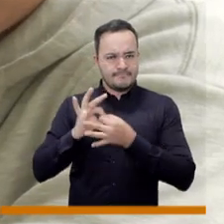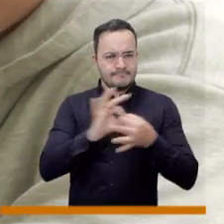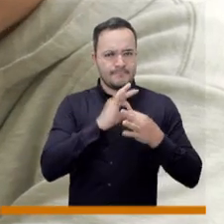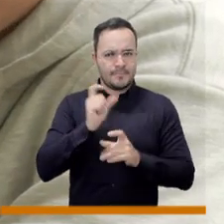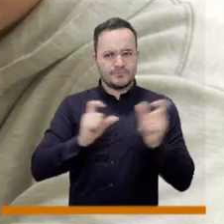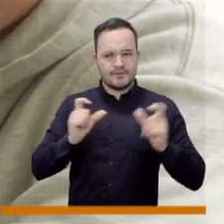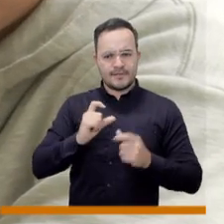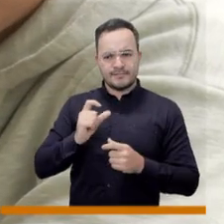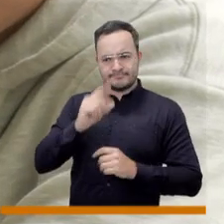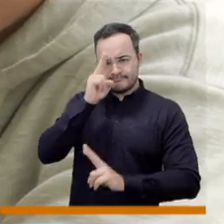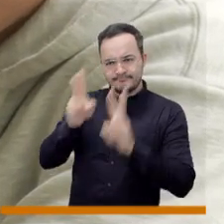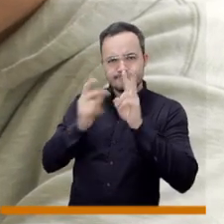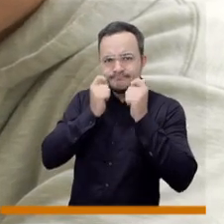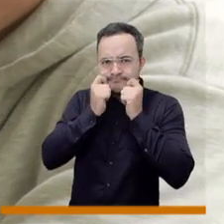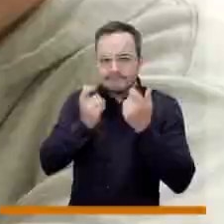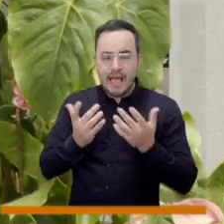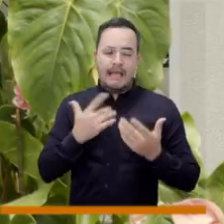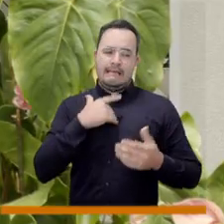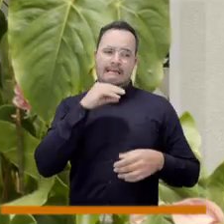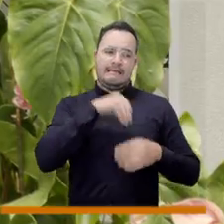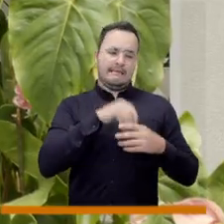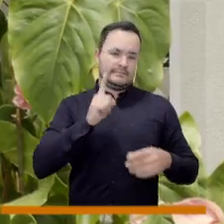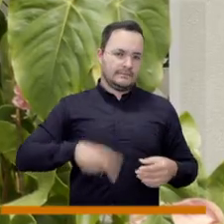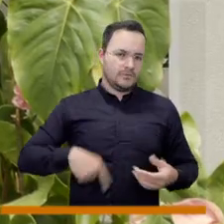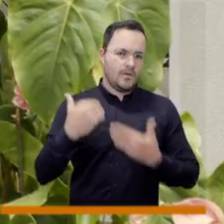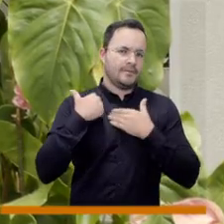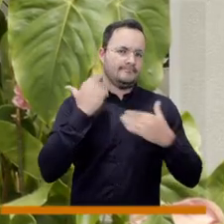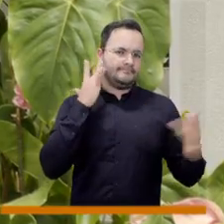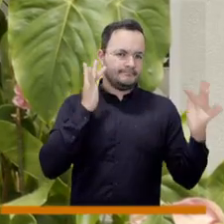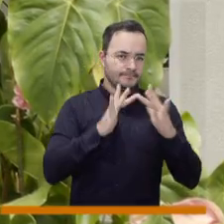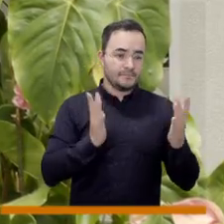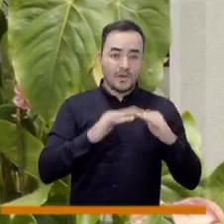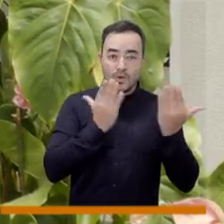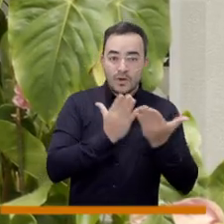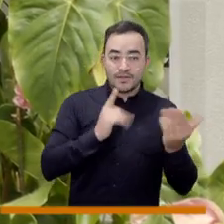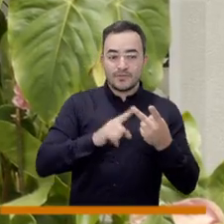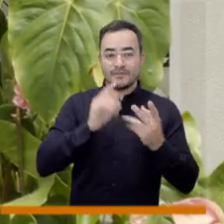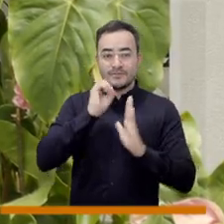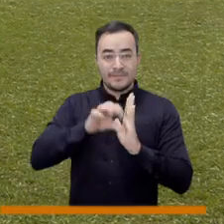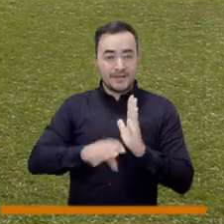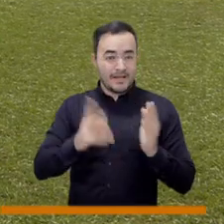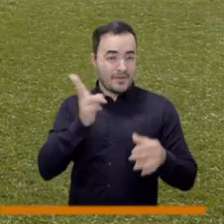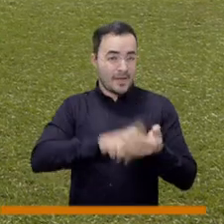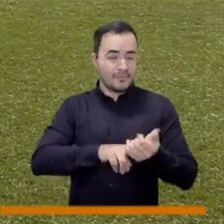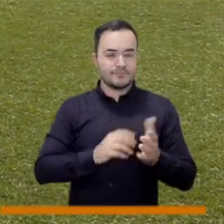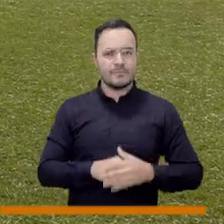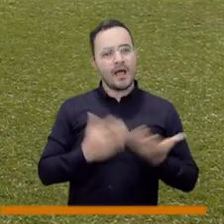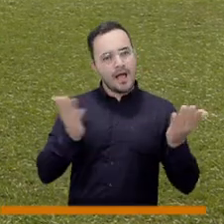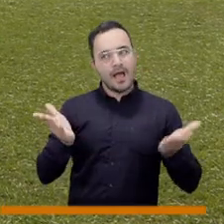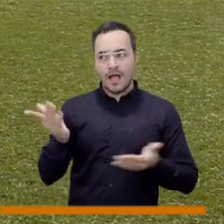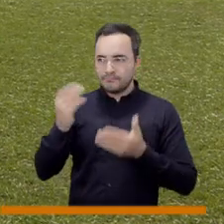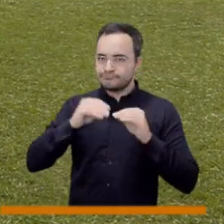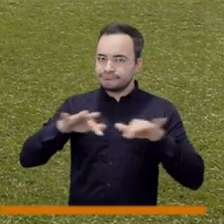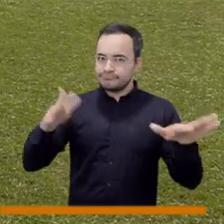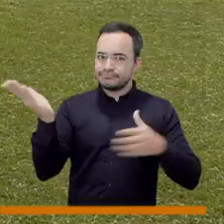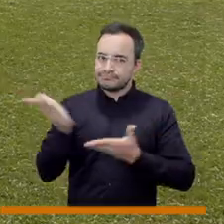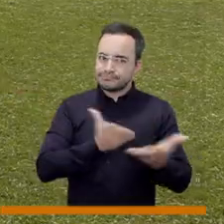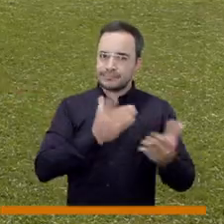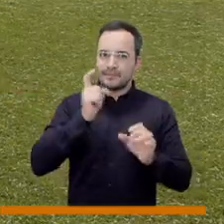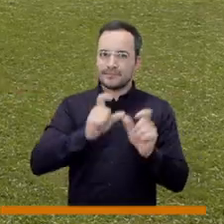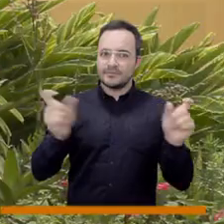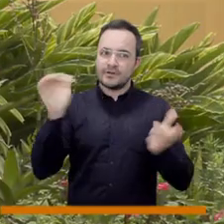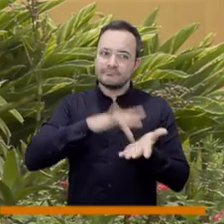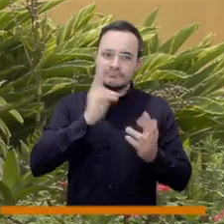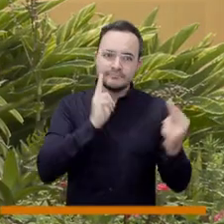Seminario Menor puede continuar su plan, porque es un seminario y es un colegio. Invitemos a las personas para que conozcan un poquito más de este